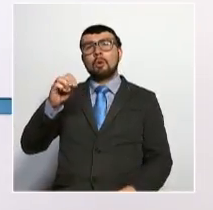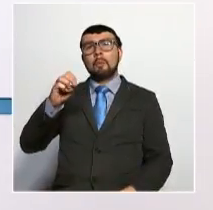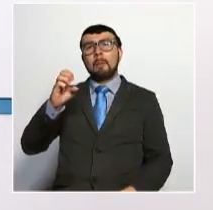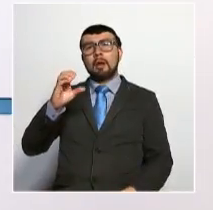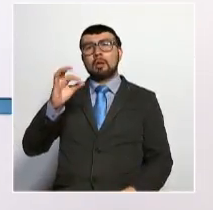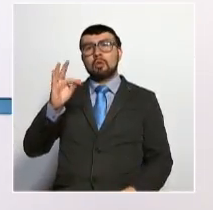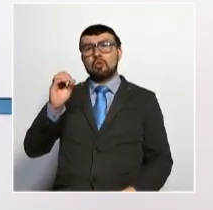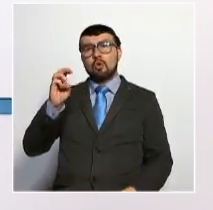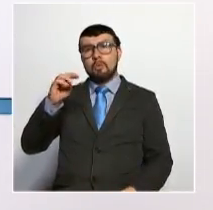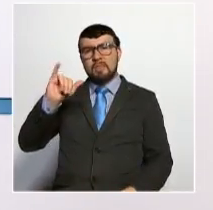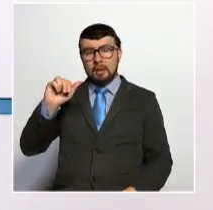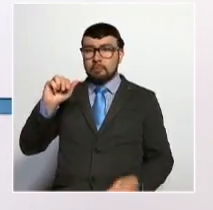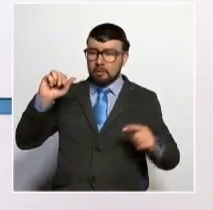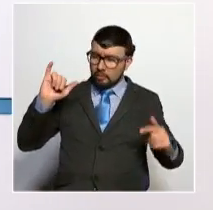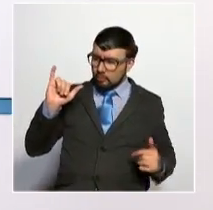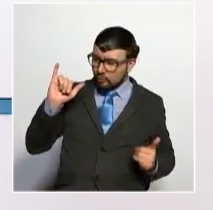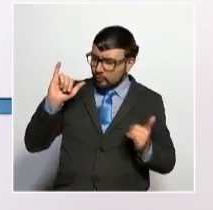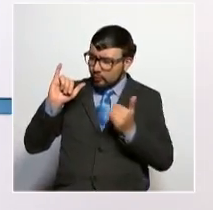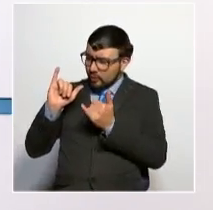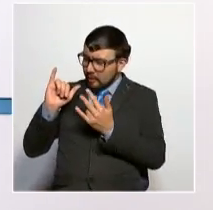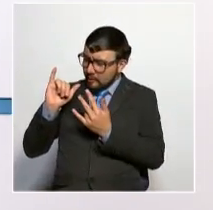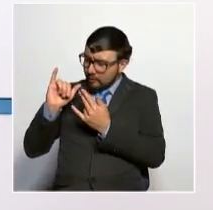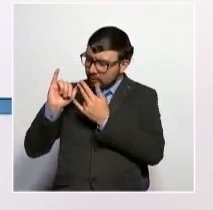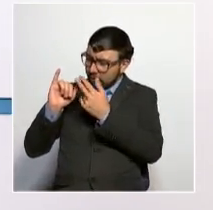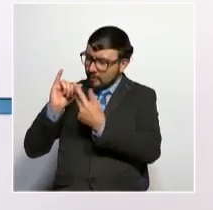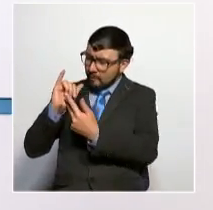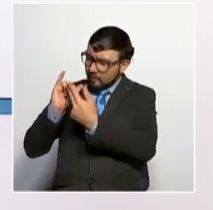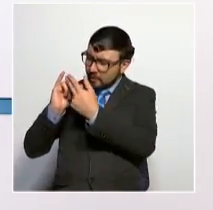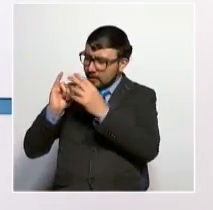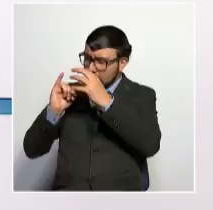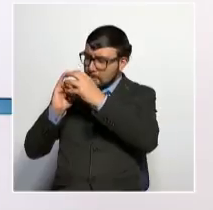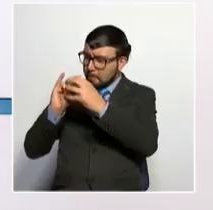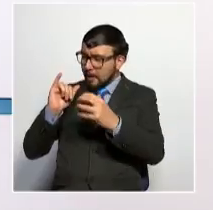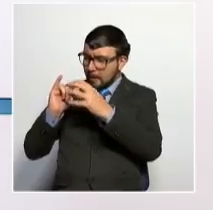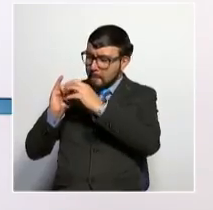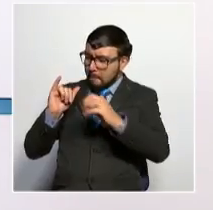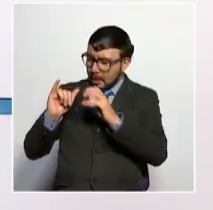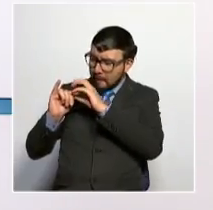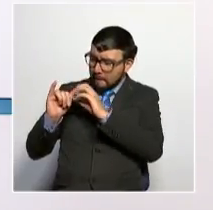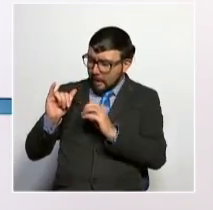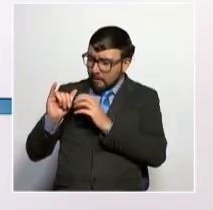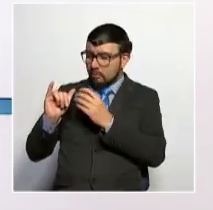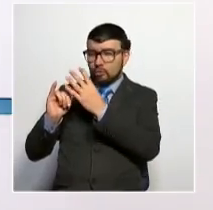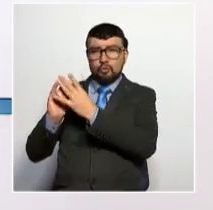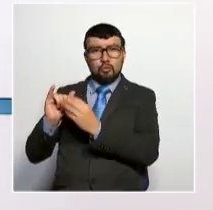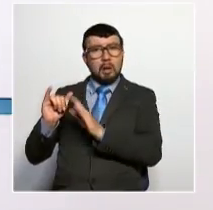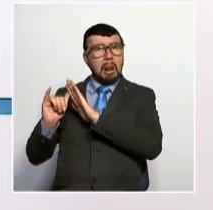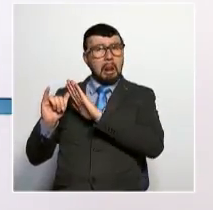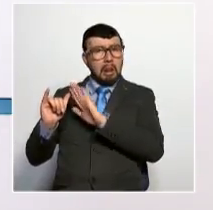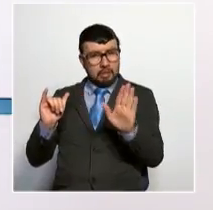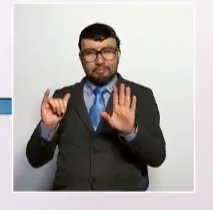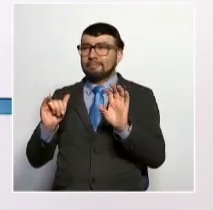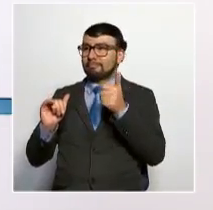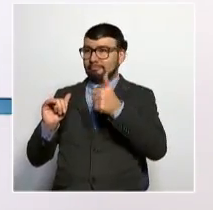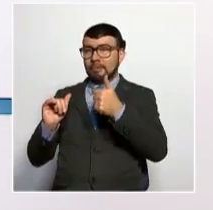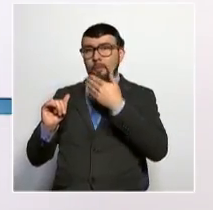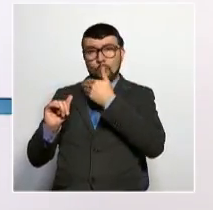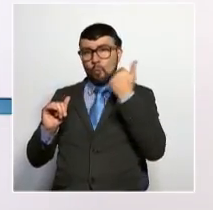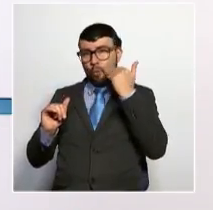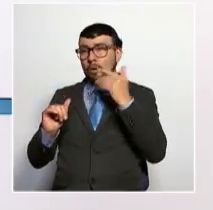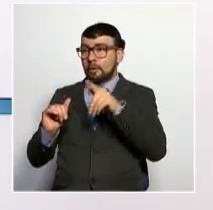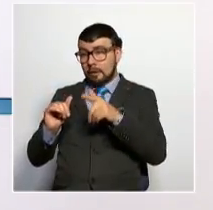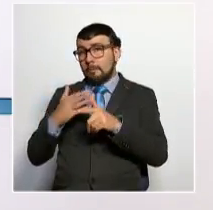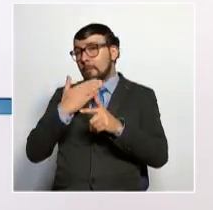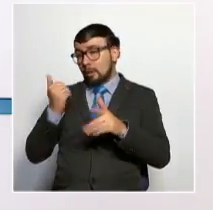mioma. O sea, entrar y sacar todas las bolitas que les mencioné o que les dibujé y con esto la mujer pues va a tener